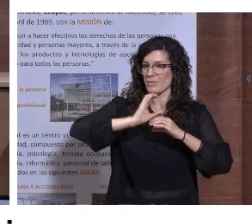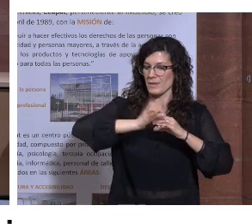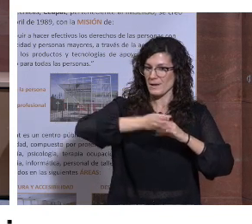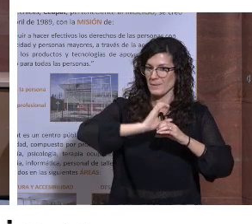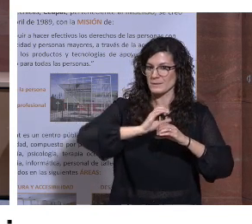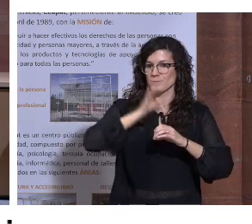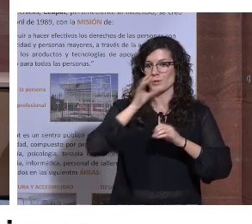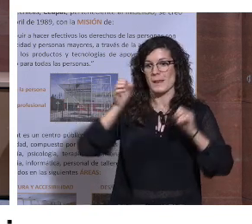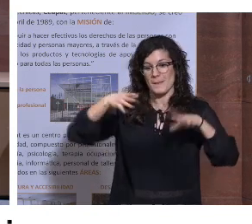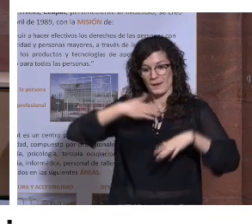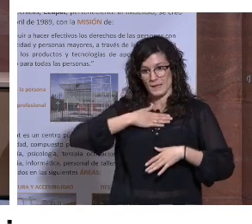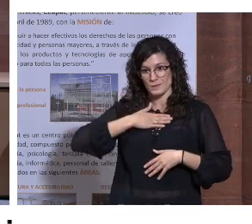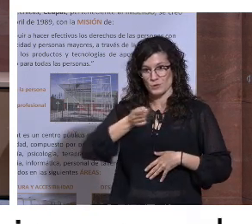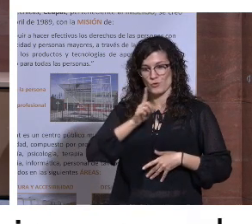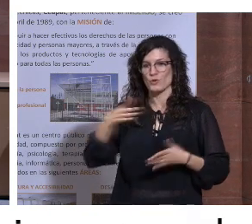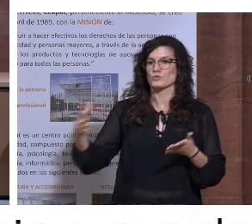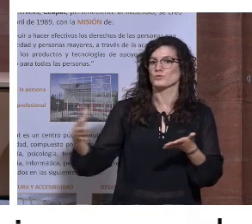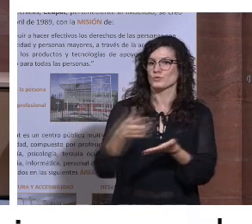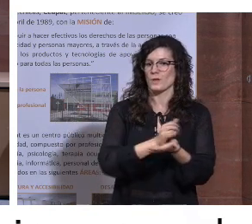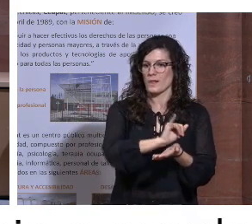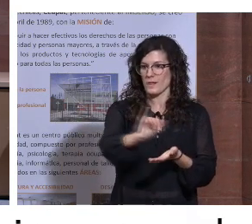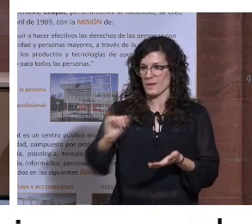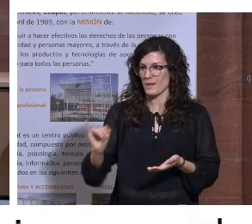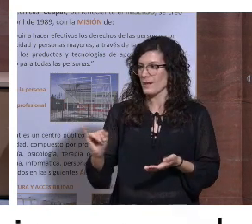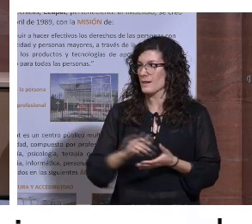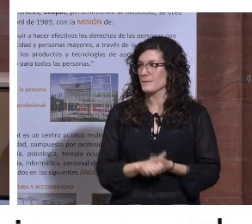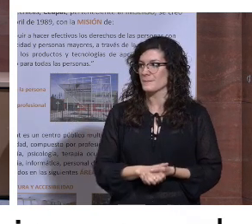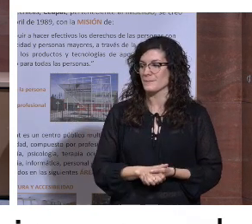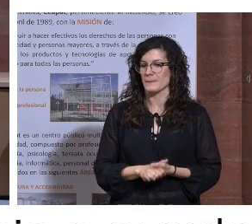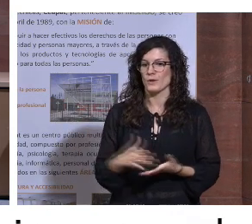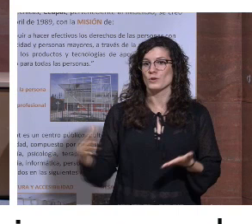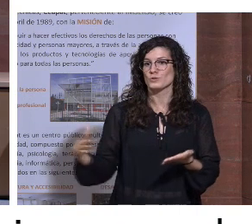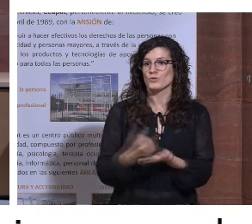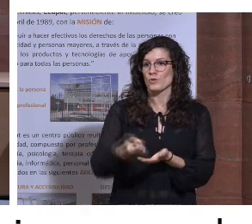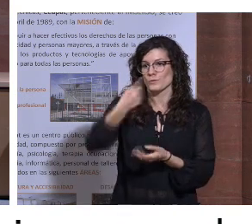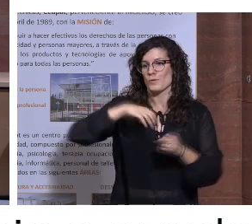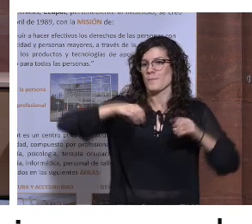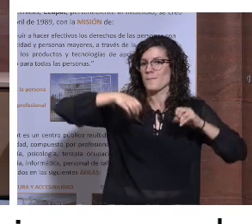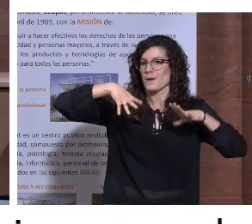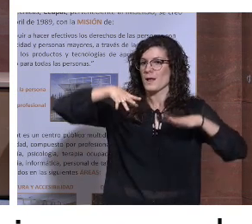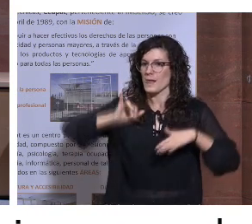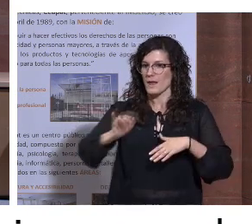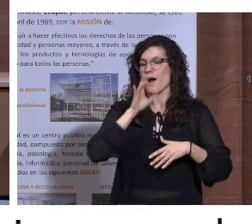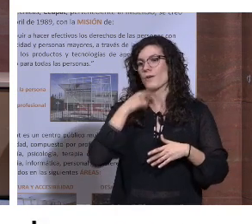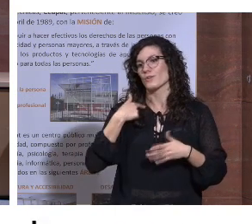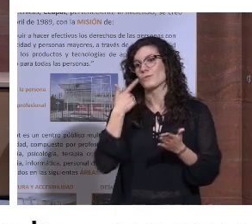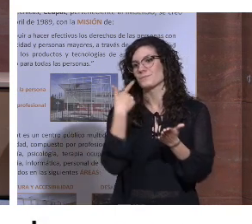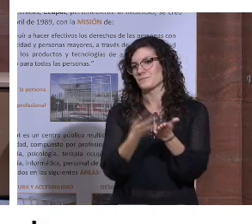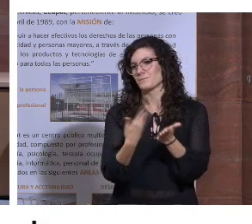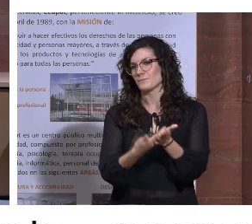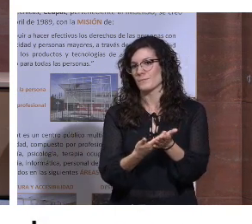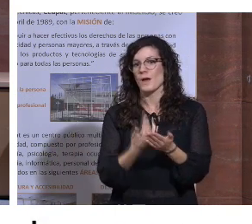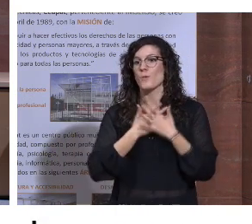no la tengo yo, la tenemos todos. Yo también, pero todos tenéis magia. Y os lo voy a demostrar. ¿Hay